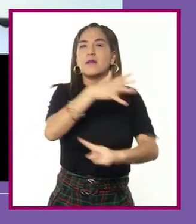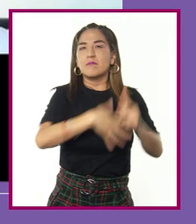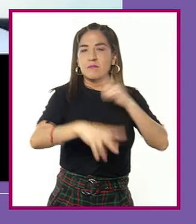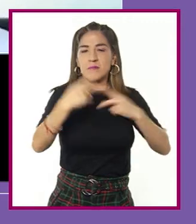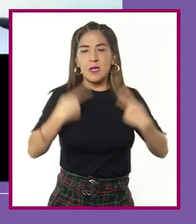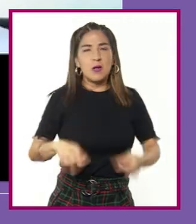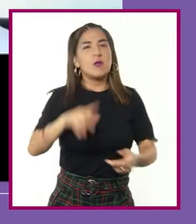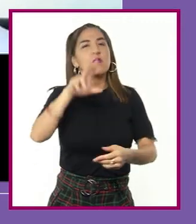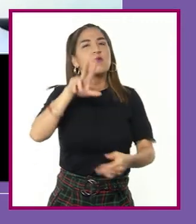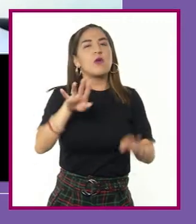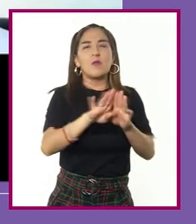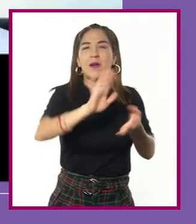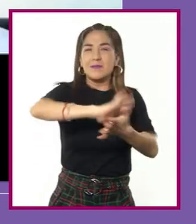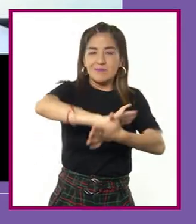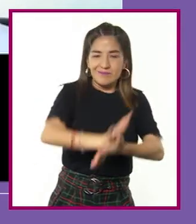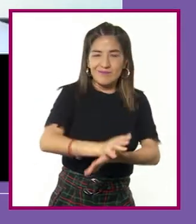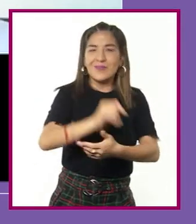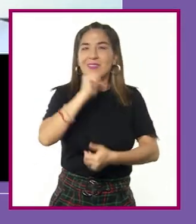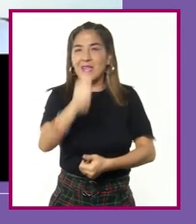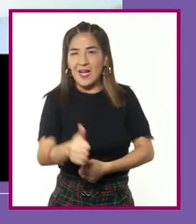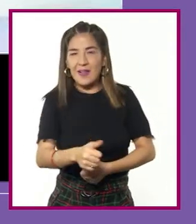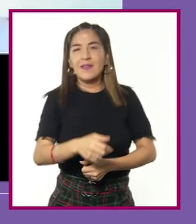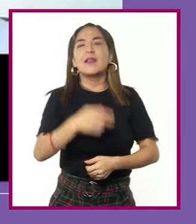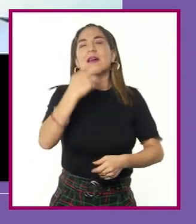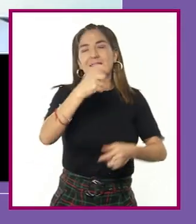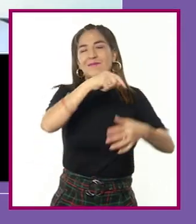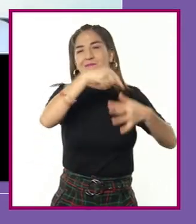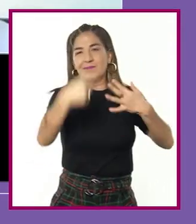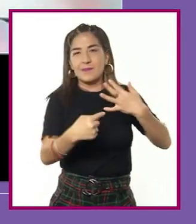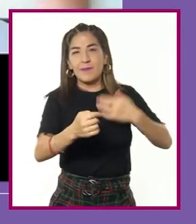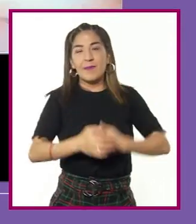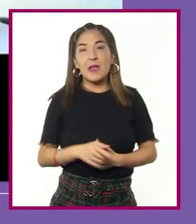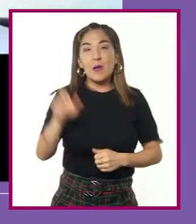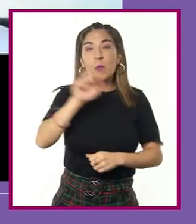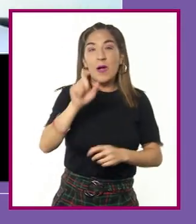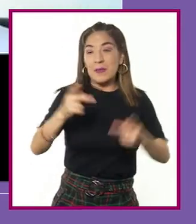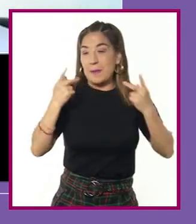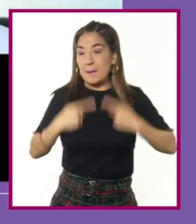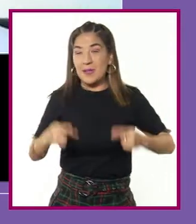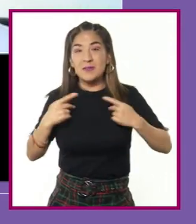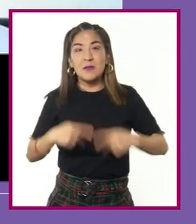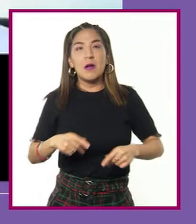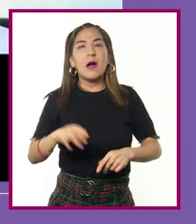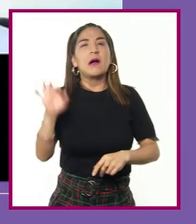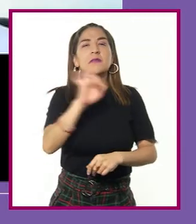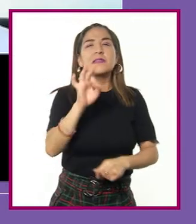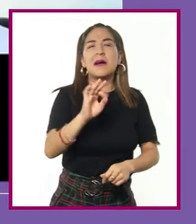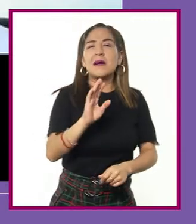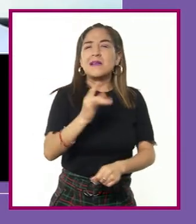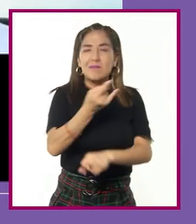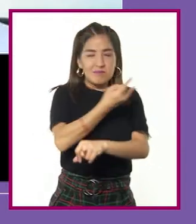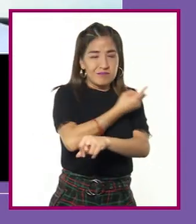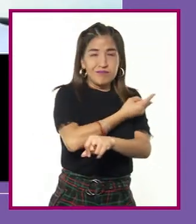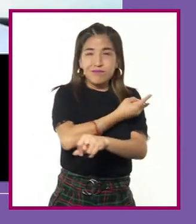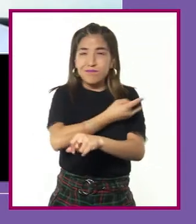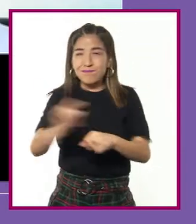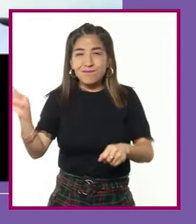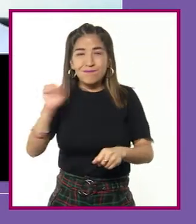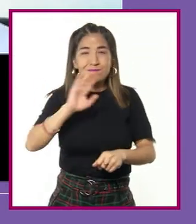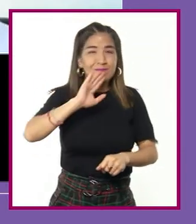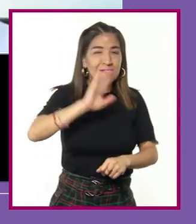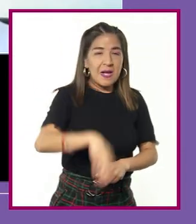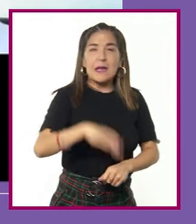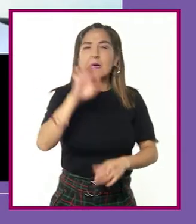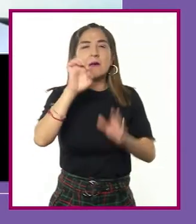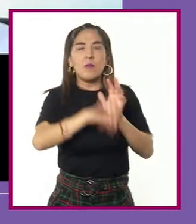No discriminación, entre otros y demás. Por lo tanto, cuando una persona actúa fuera de ese marco, ejemplo, si una persona llega a un